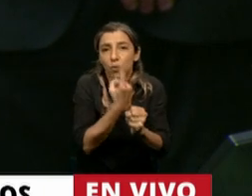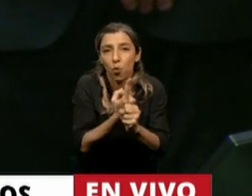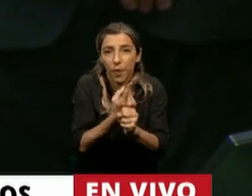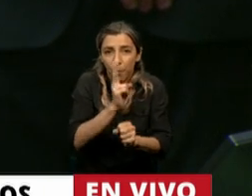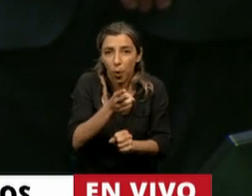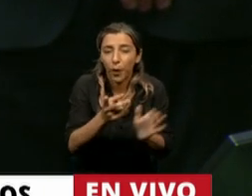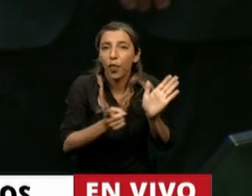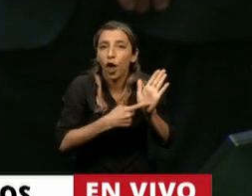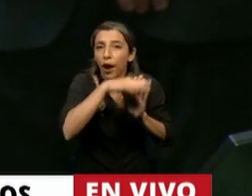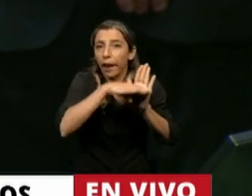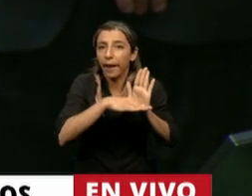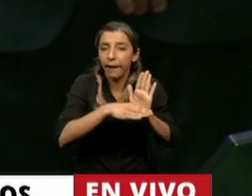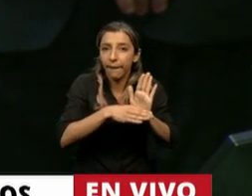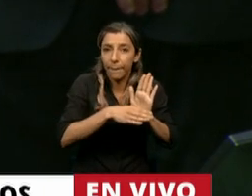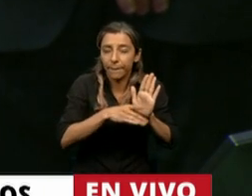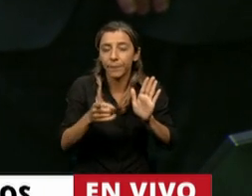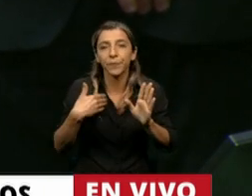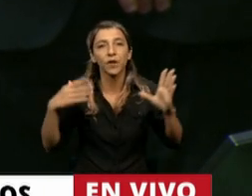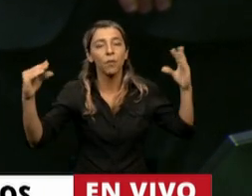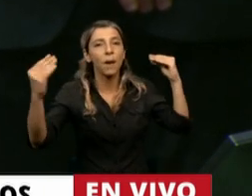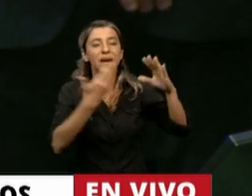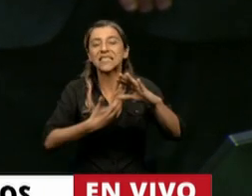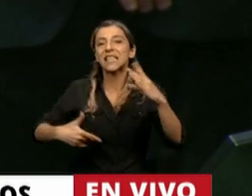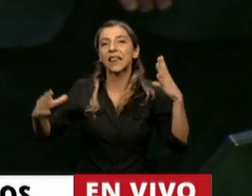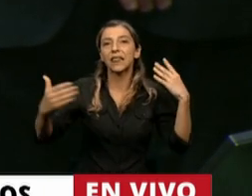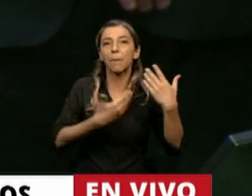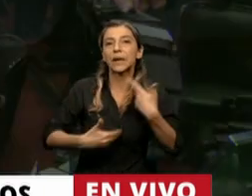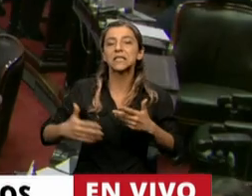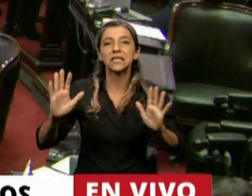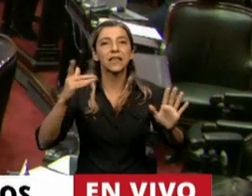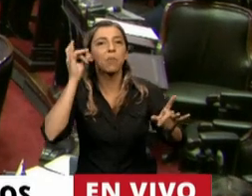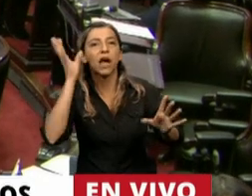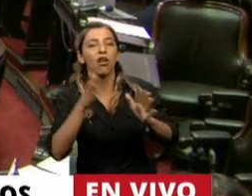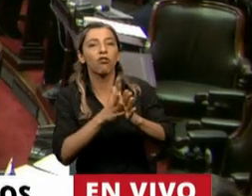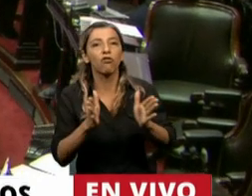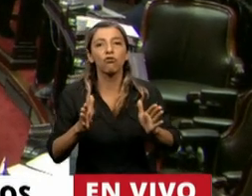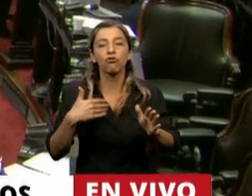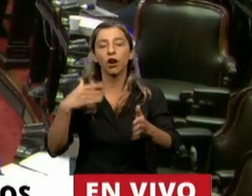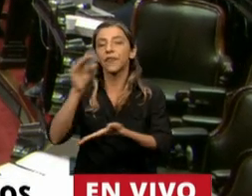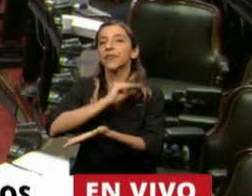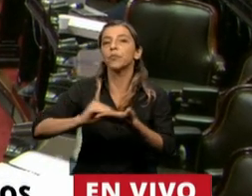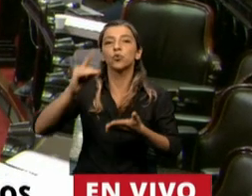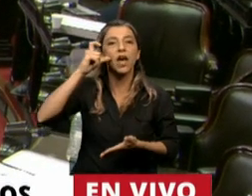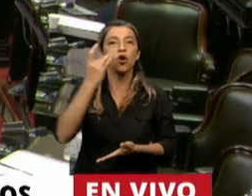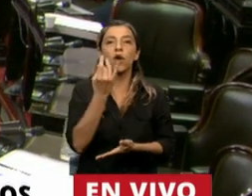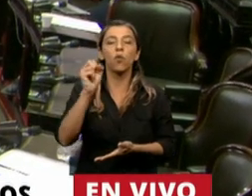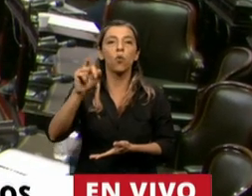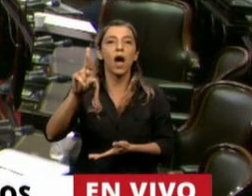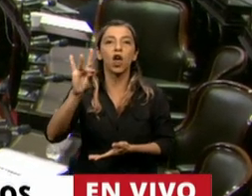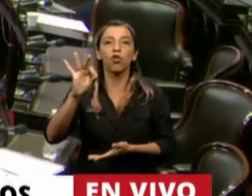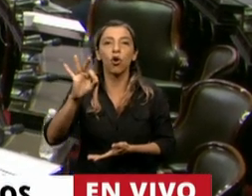Eduardo Buca presidente presidente Disculpe presidente Disculpe diputado Eduardo